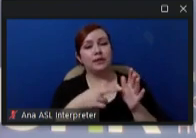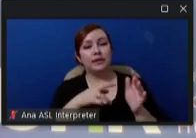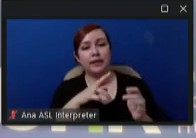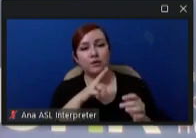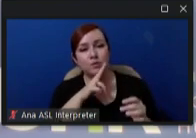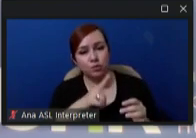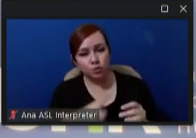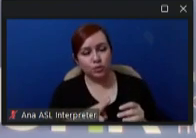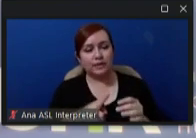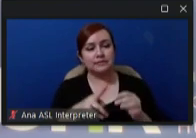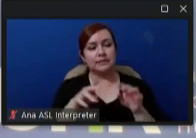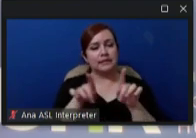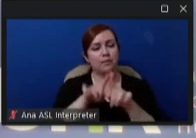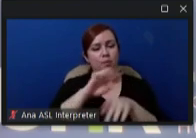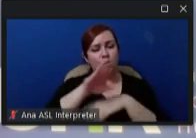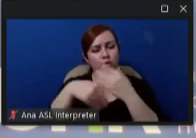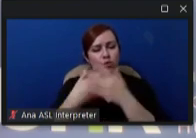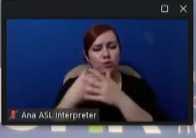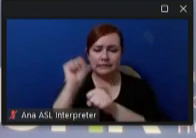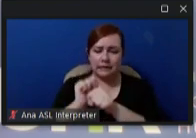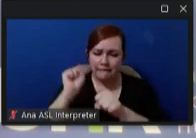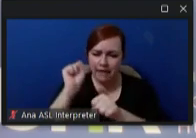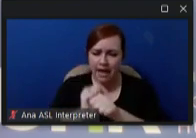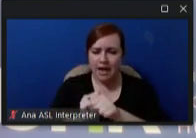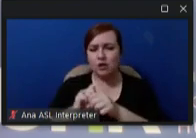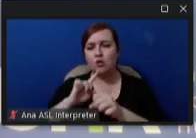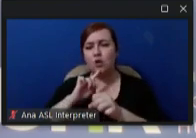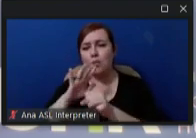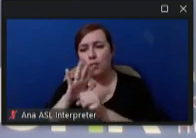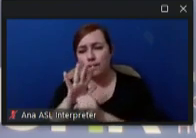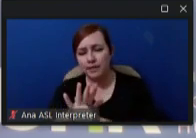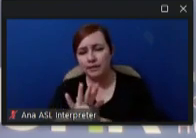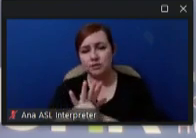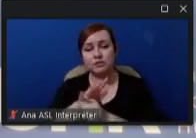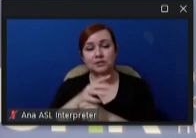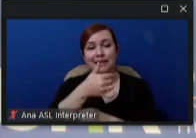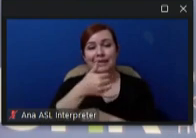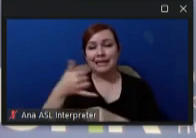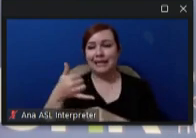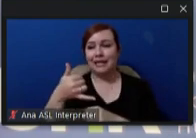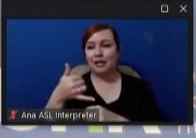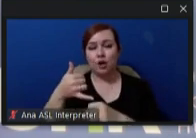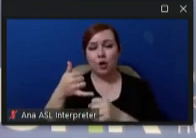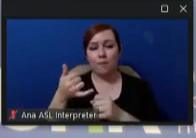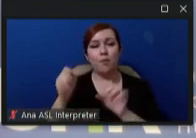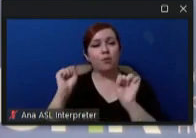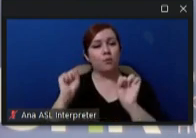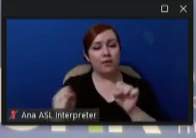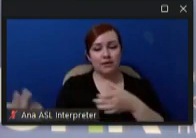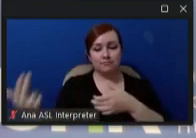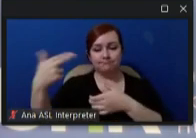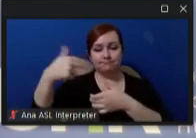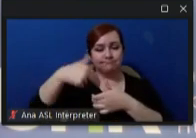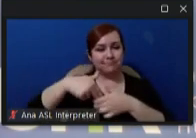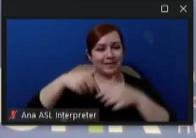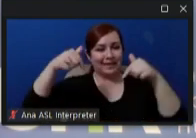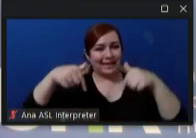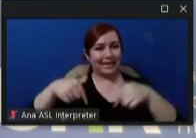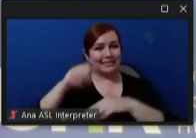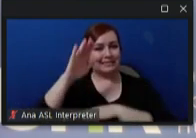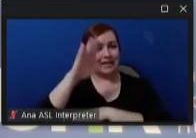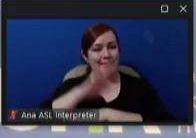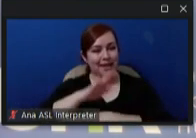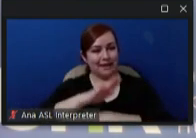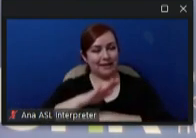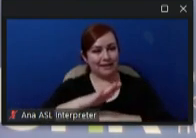el esfuerzo, por los compromisos y por estar con nosotros en esta tarde. En este